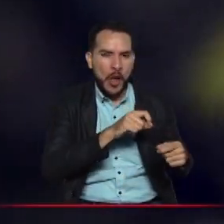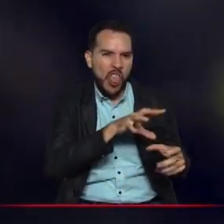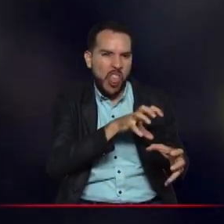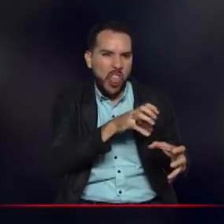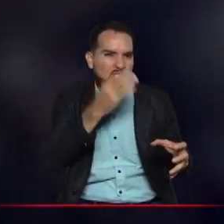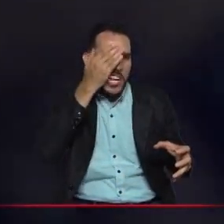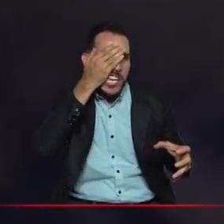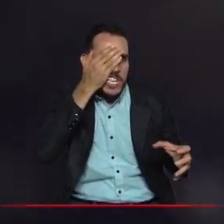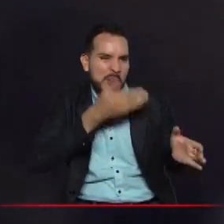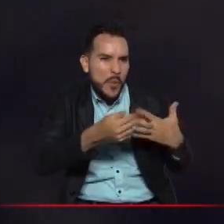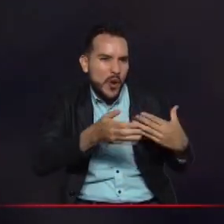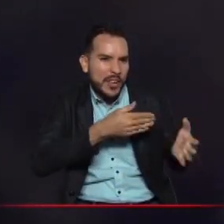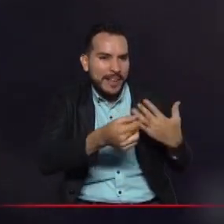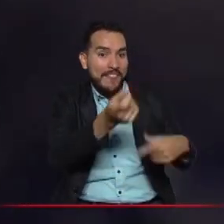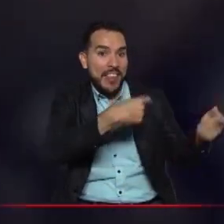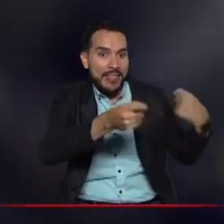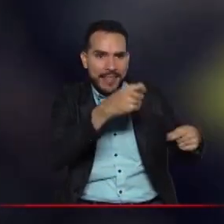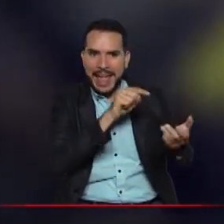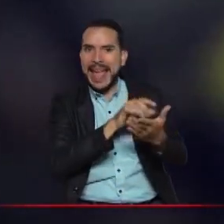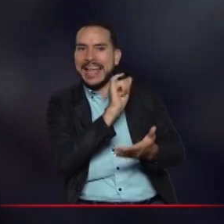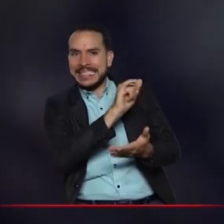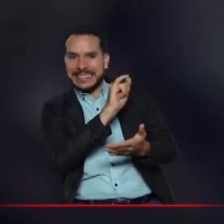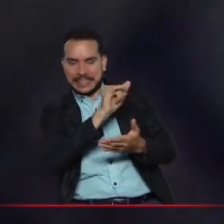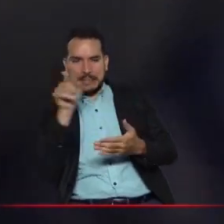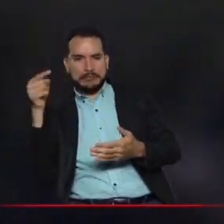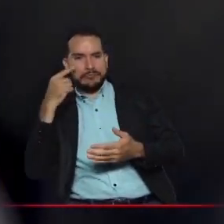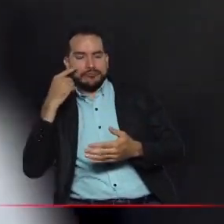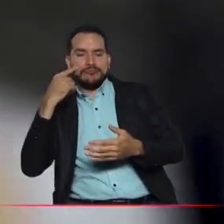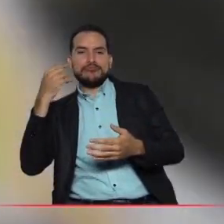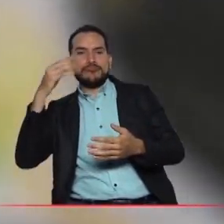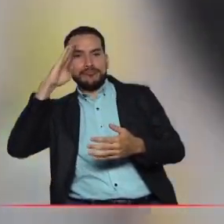personas. Eso nos dijo el comandante de la Policía Metropolitana.